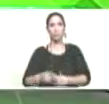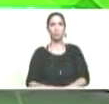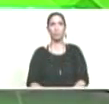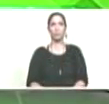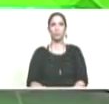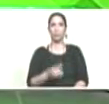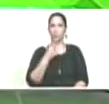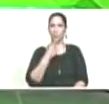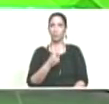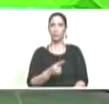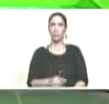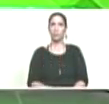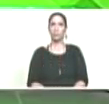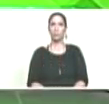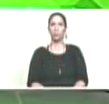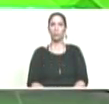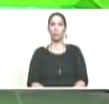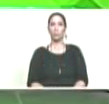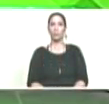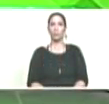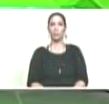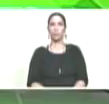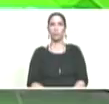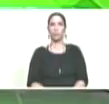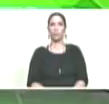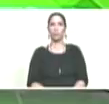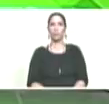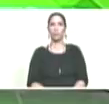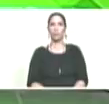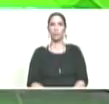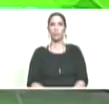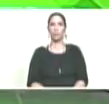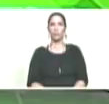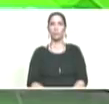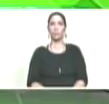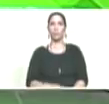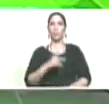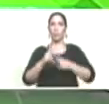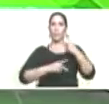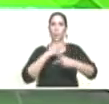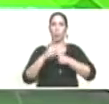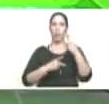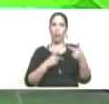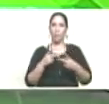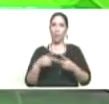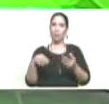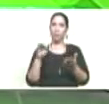etcétera, etcétera. Y estoy seguro que con el programa de recuperación,